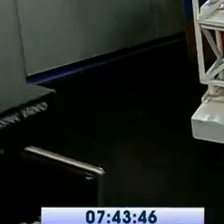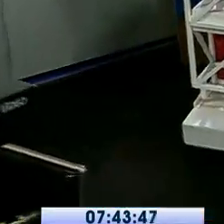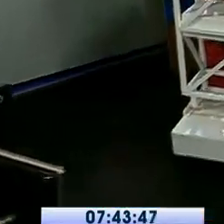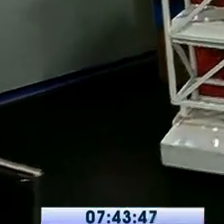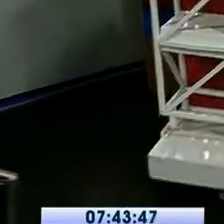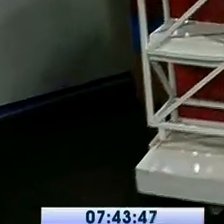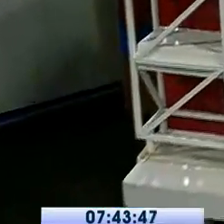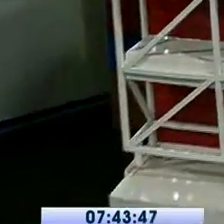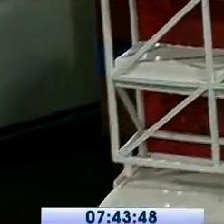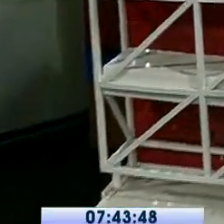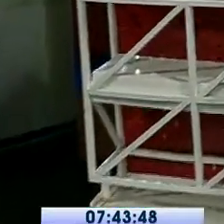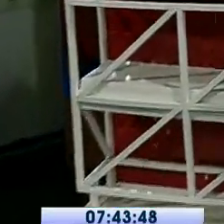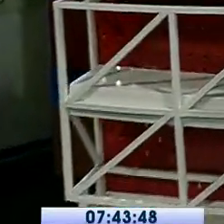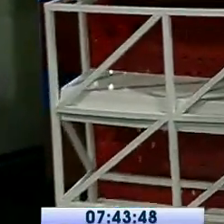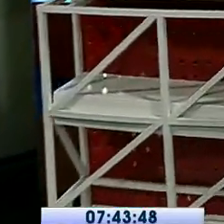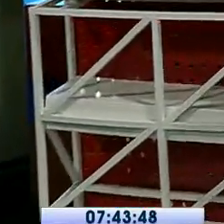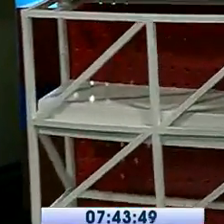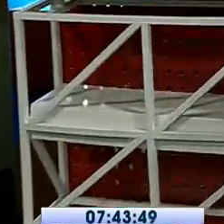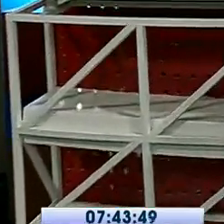Bueno.